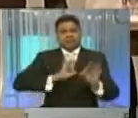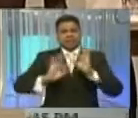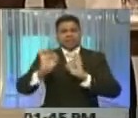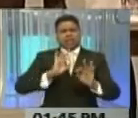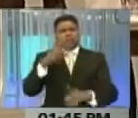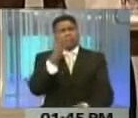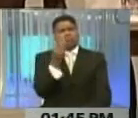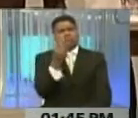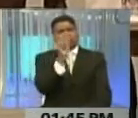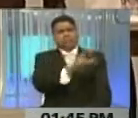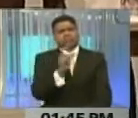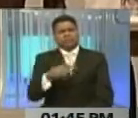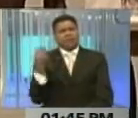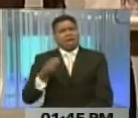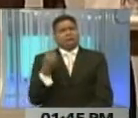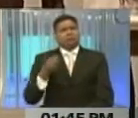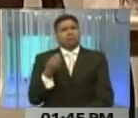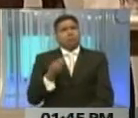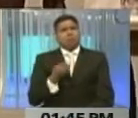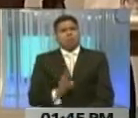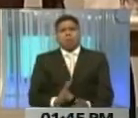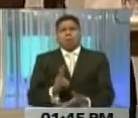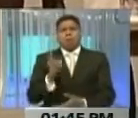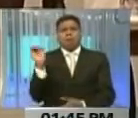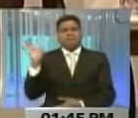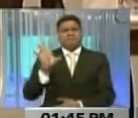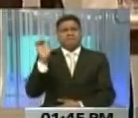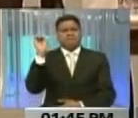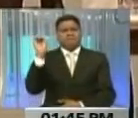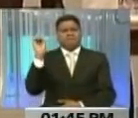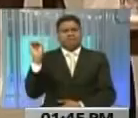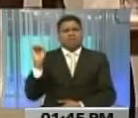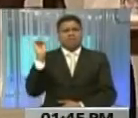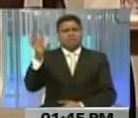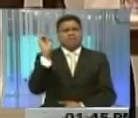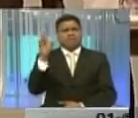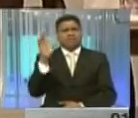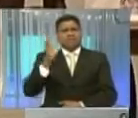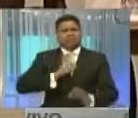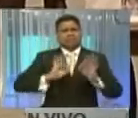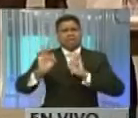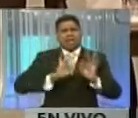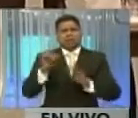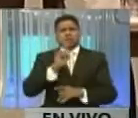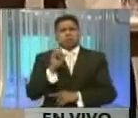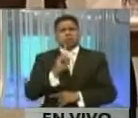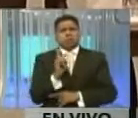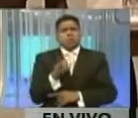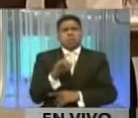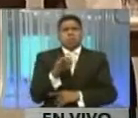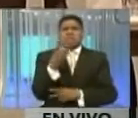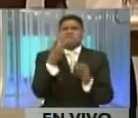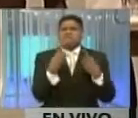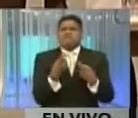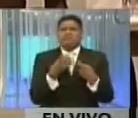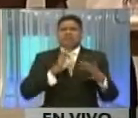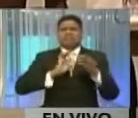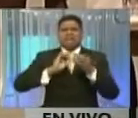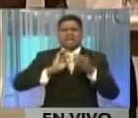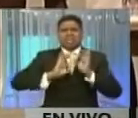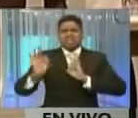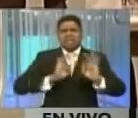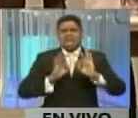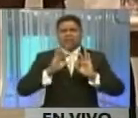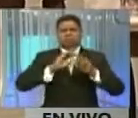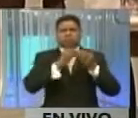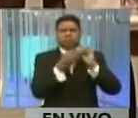que cómo íbamos a montar un festival de teatro en Caracas si los teatros no estaban en condiciones, y nos dimos la tarea simultánea